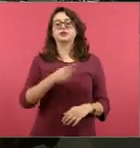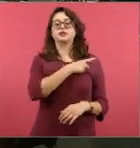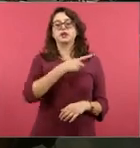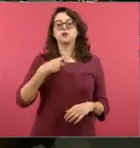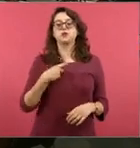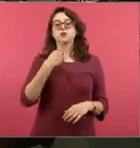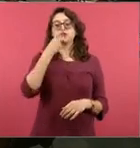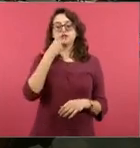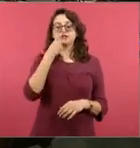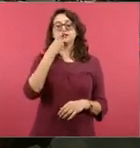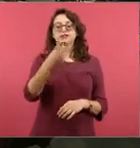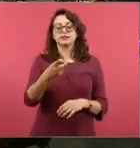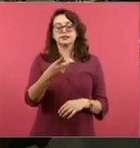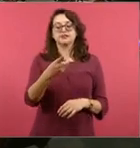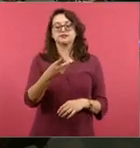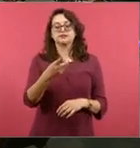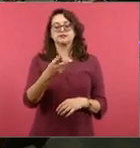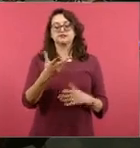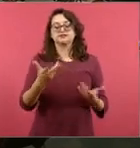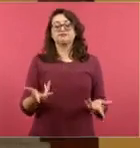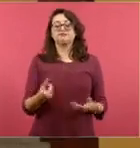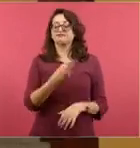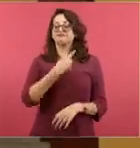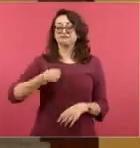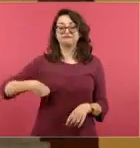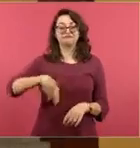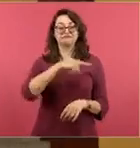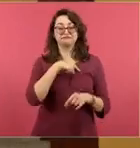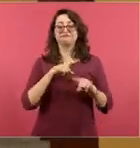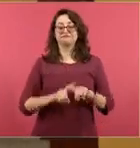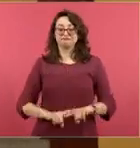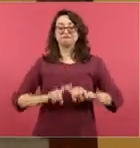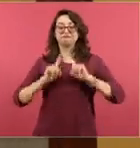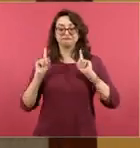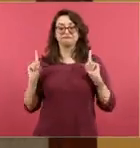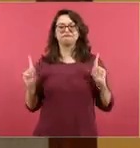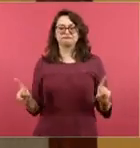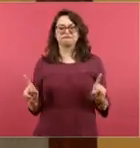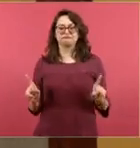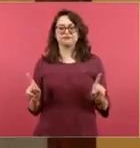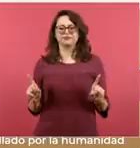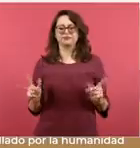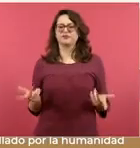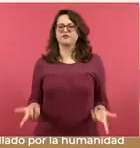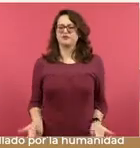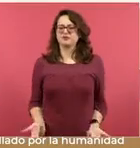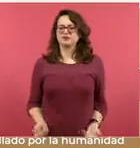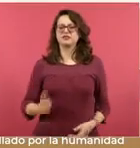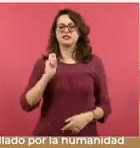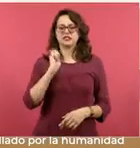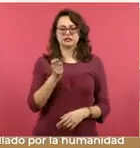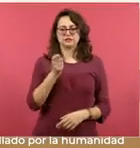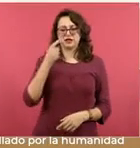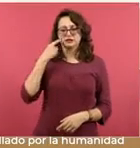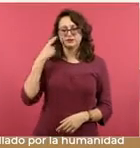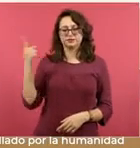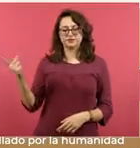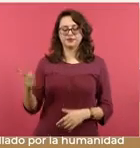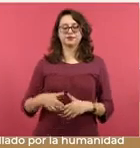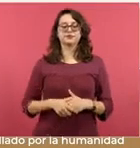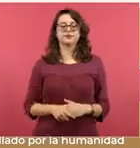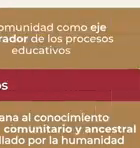que nosotros no somos iguales. ¿Qué significa esto? Bueno, asumimos que los libros de